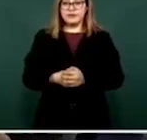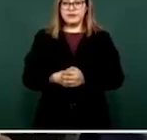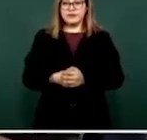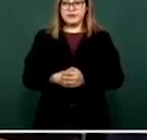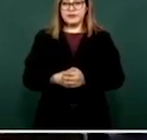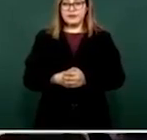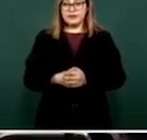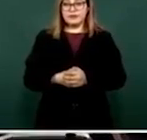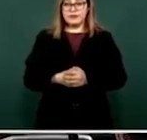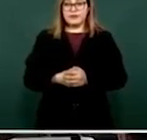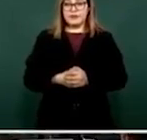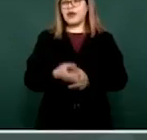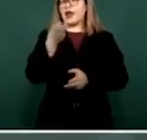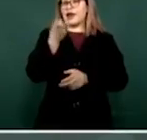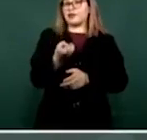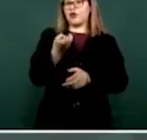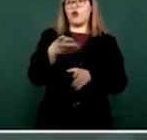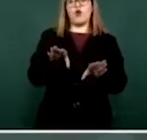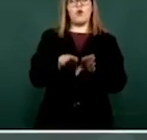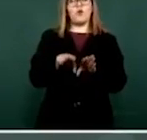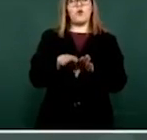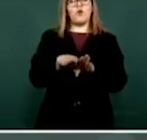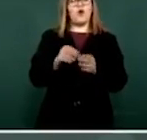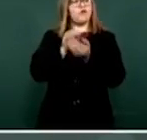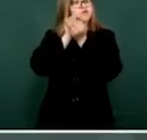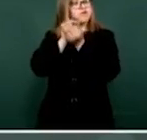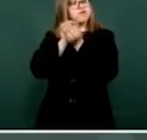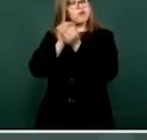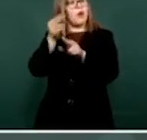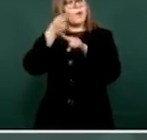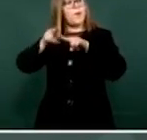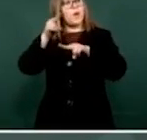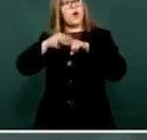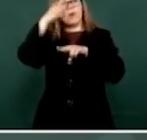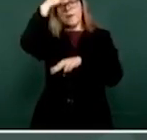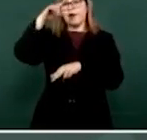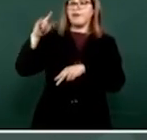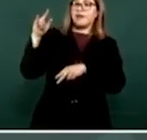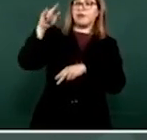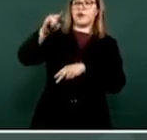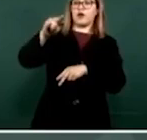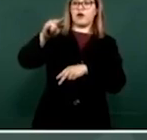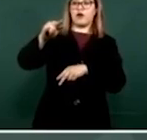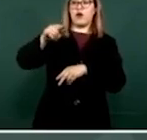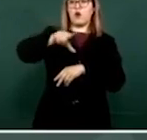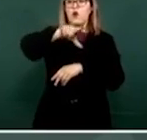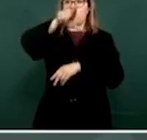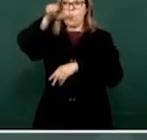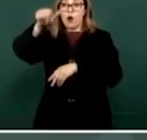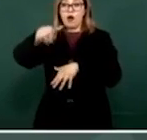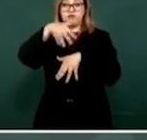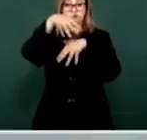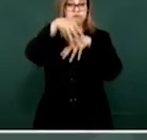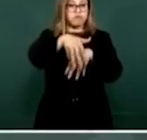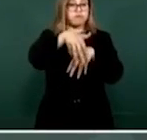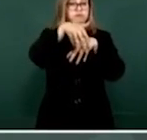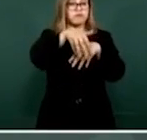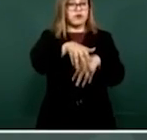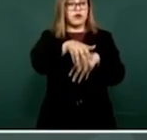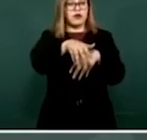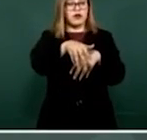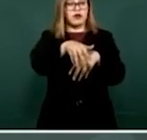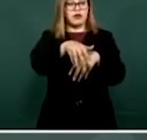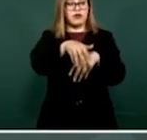esto de los billetes para el avión, ya que pase la manifestación